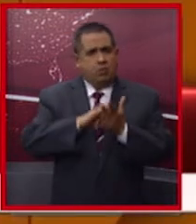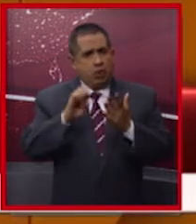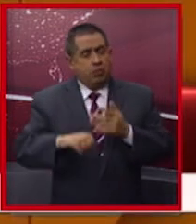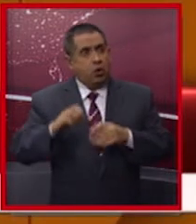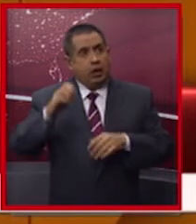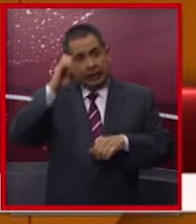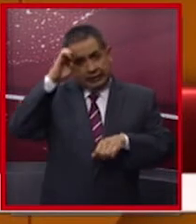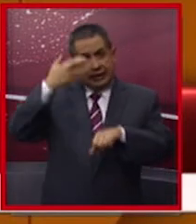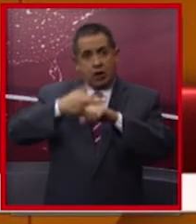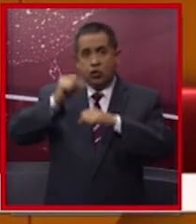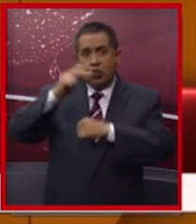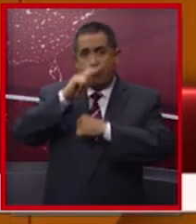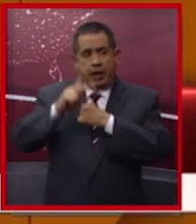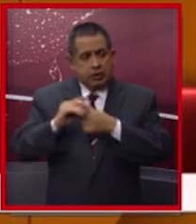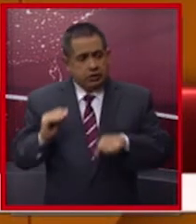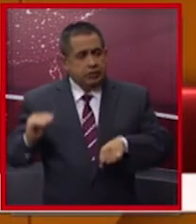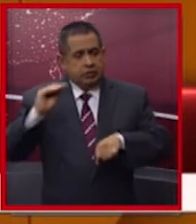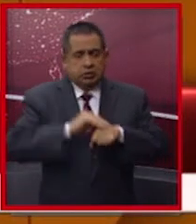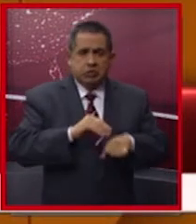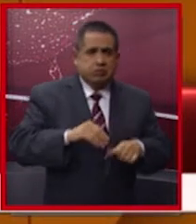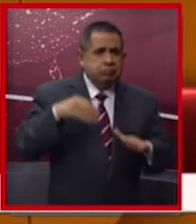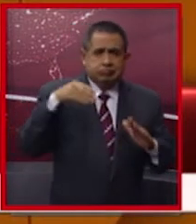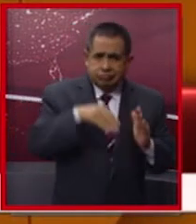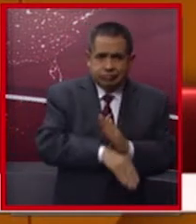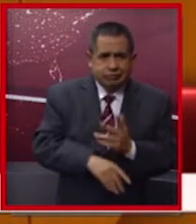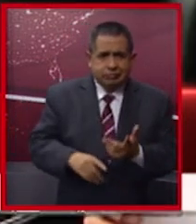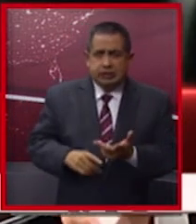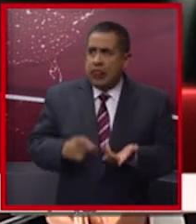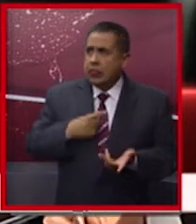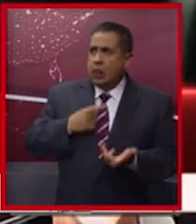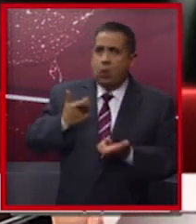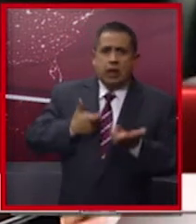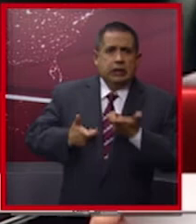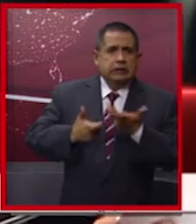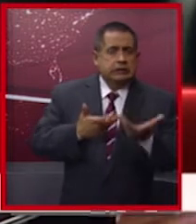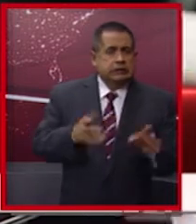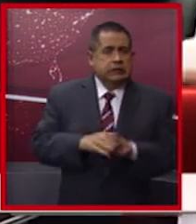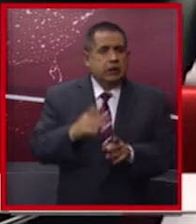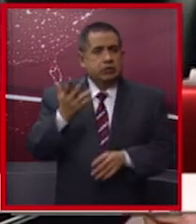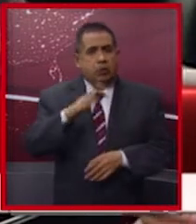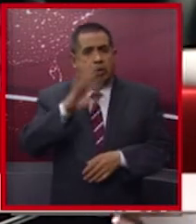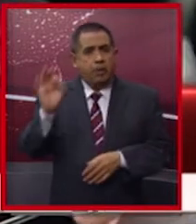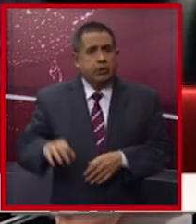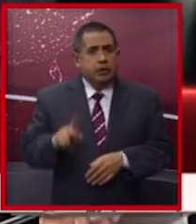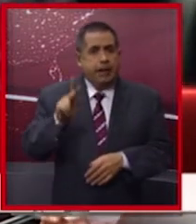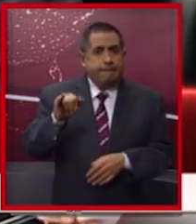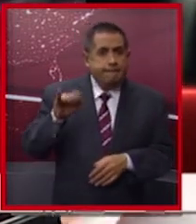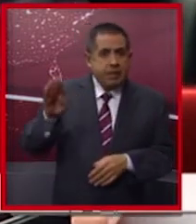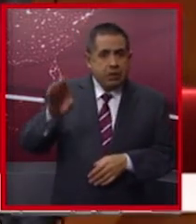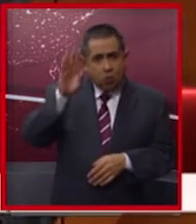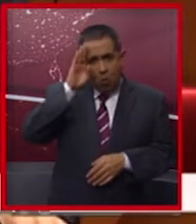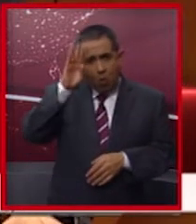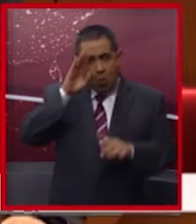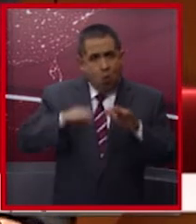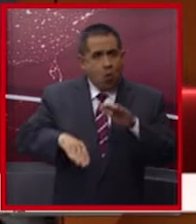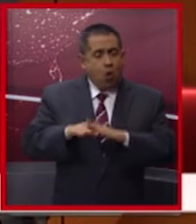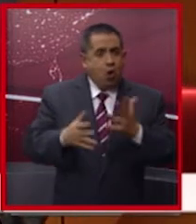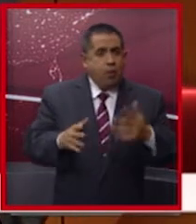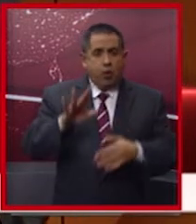inversión extranjera directa en 8 puntos, un endeudamiento que representa el 50% del Producto Interno Bruto y con más